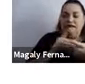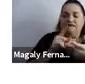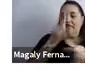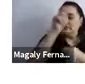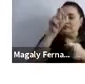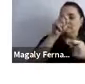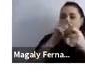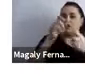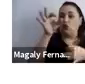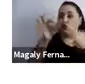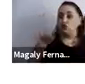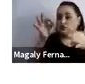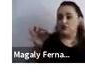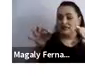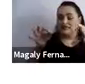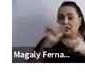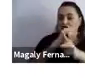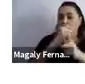social.